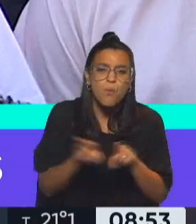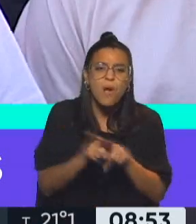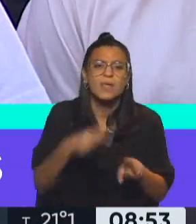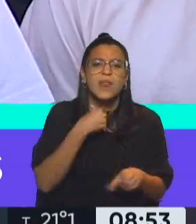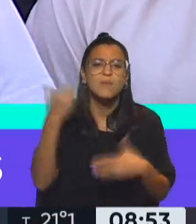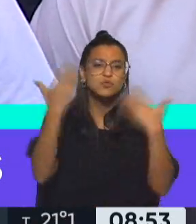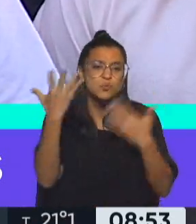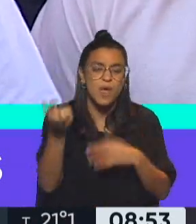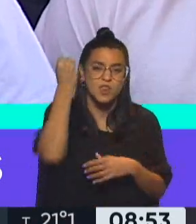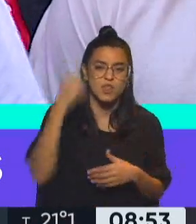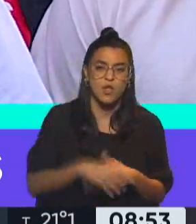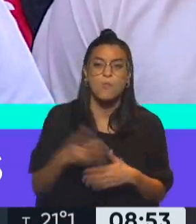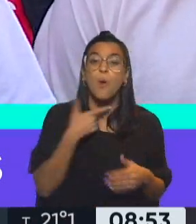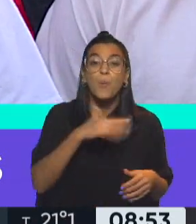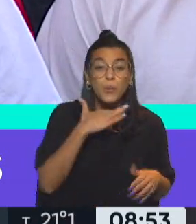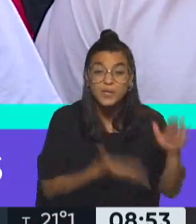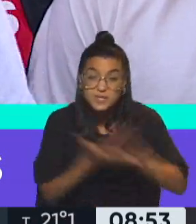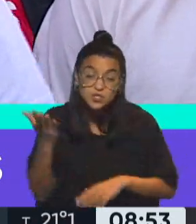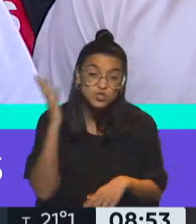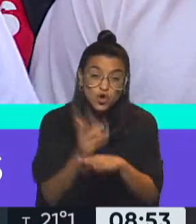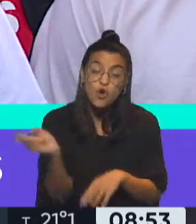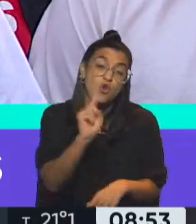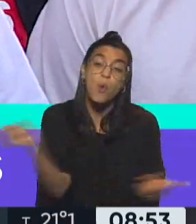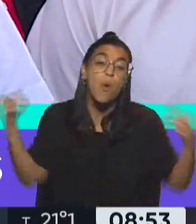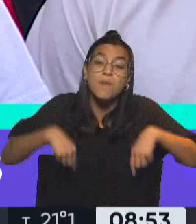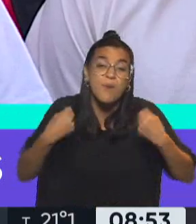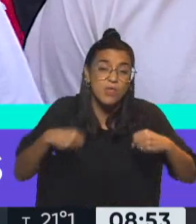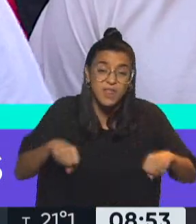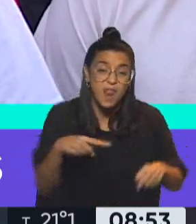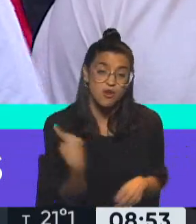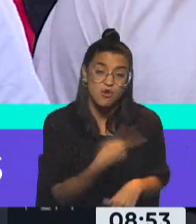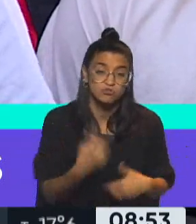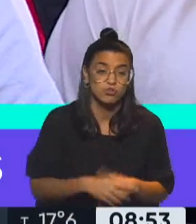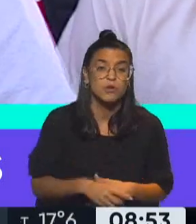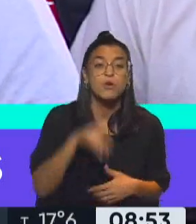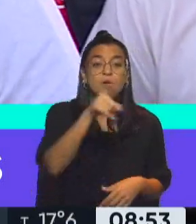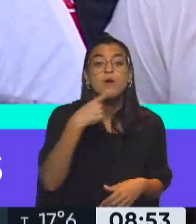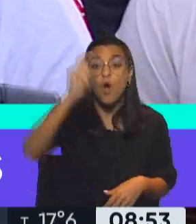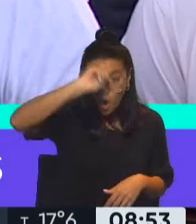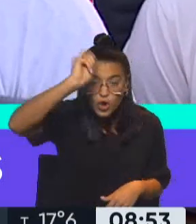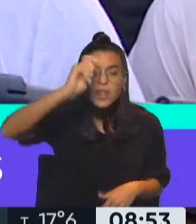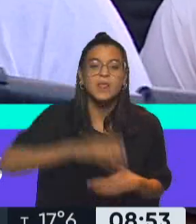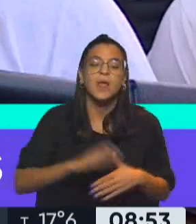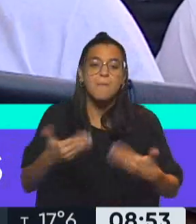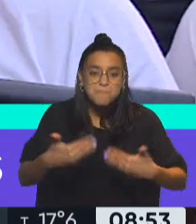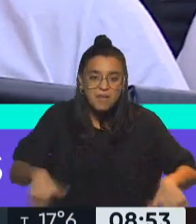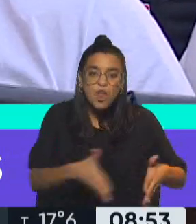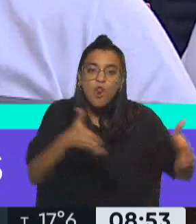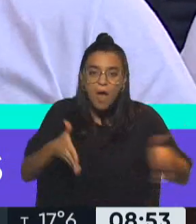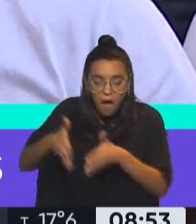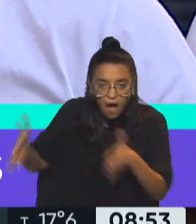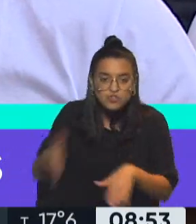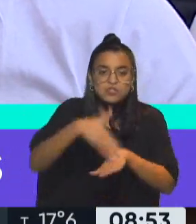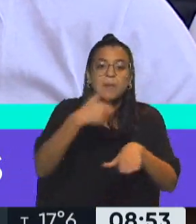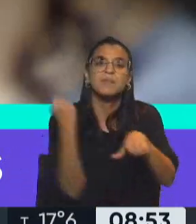sueño. Porque salí de la villa, somos chorros, no, volvíamos a entrenar nosotros. Mira, usa gorrita, tenés pantalones anchos, te pone